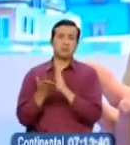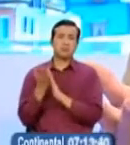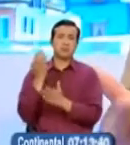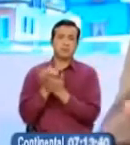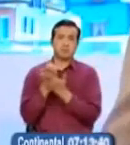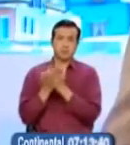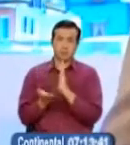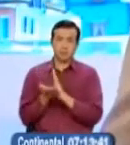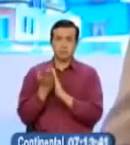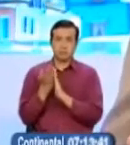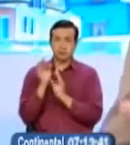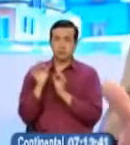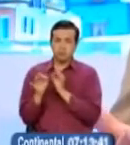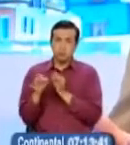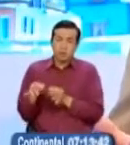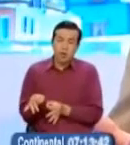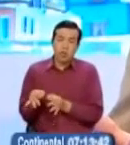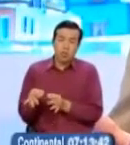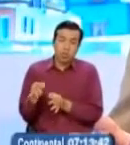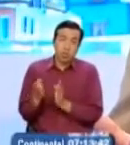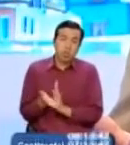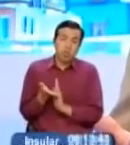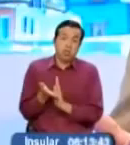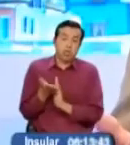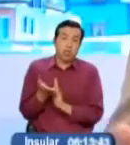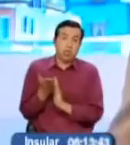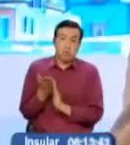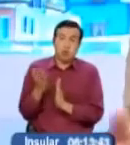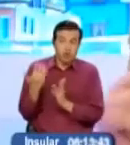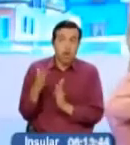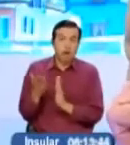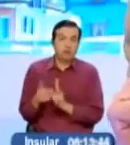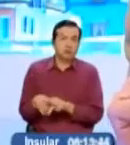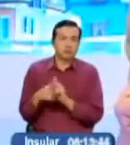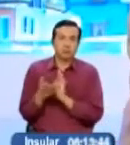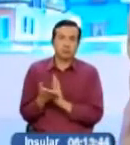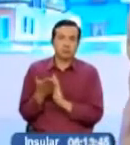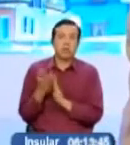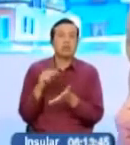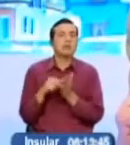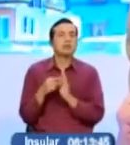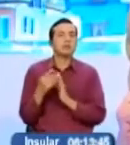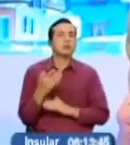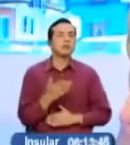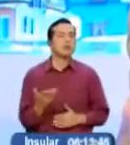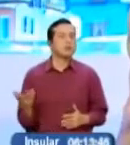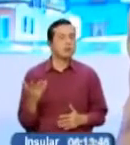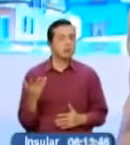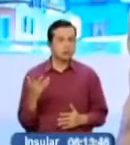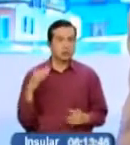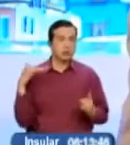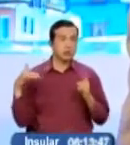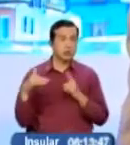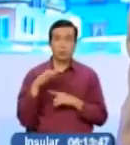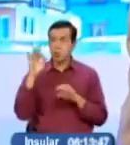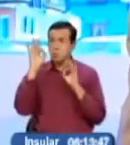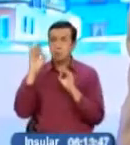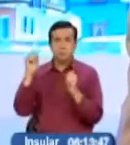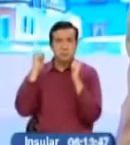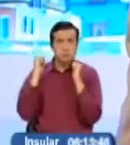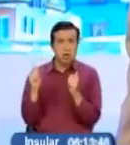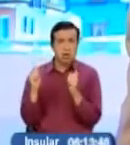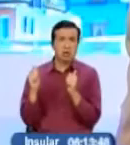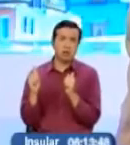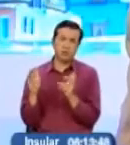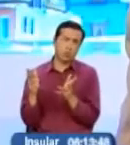económica. Lentamente, pero ya estamos en esa fase de recuperación. Obviamente esto no significa que las cosas estén totalmente bien.